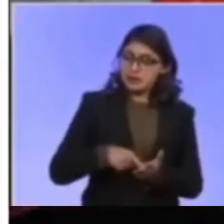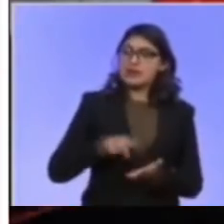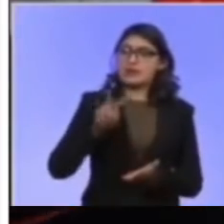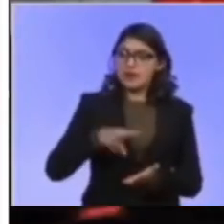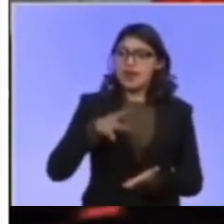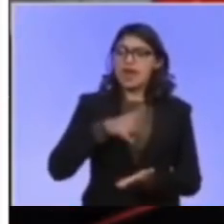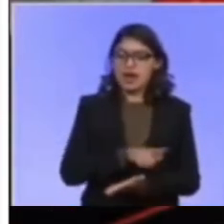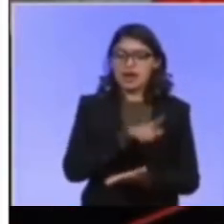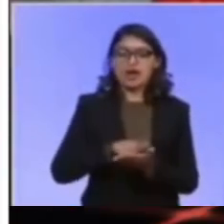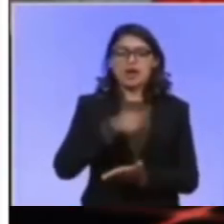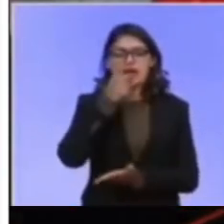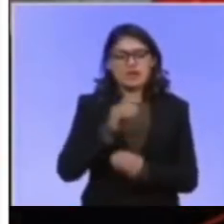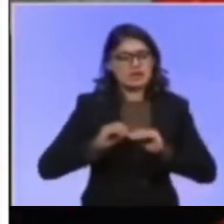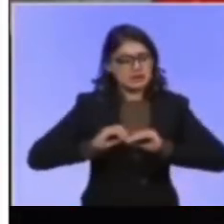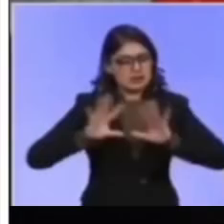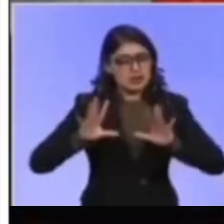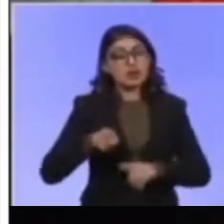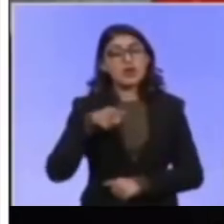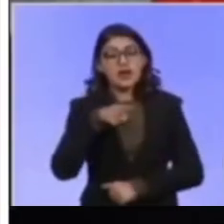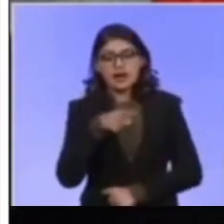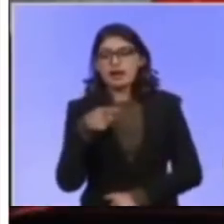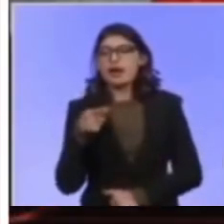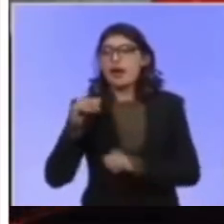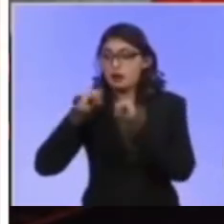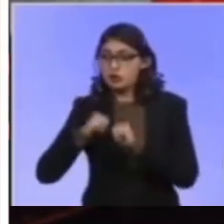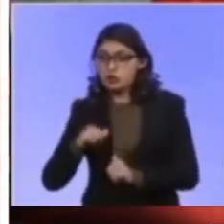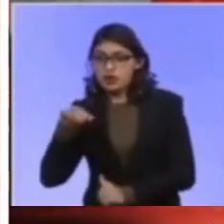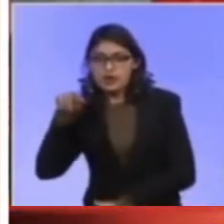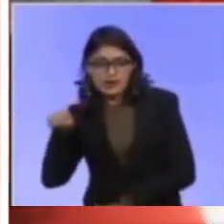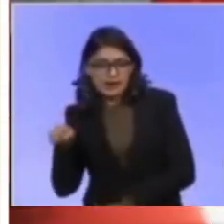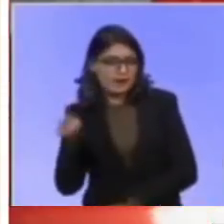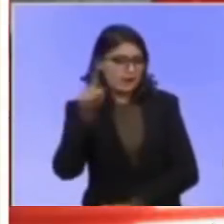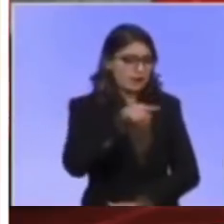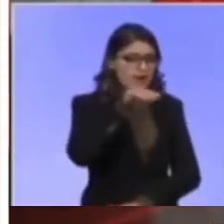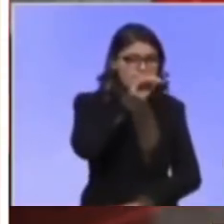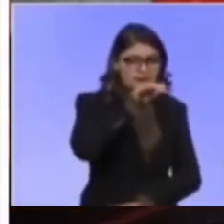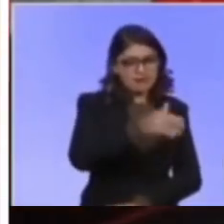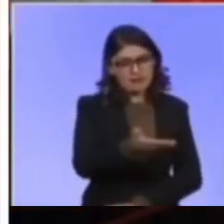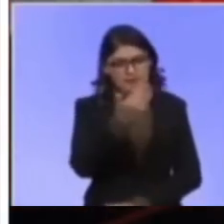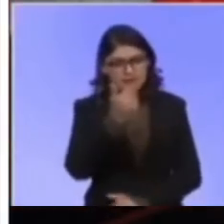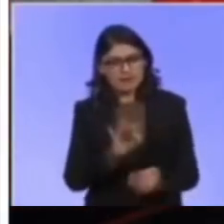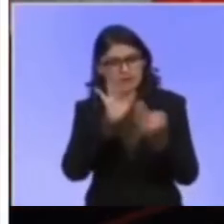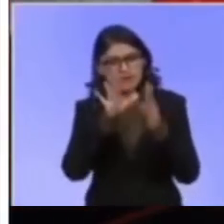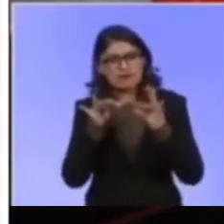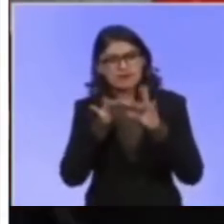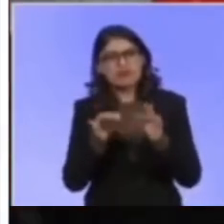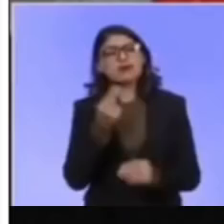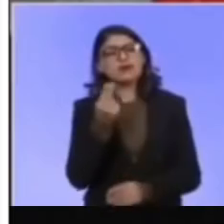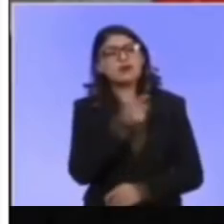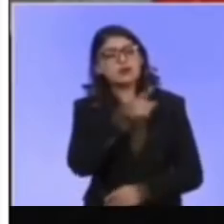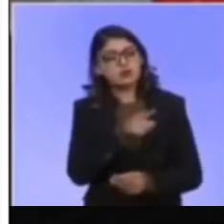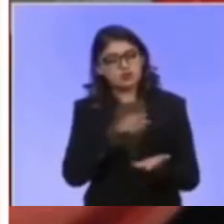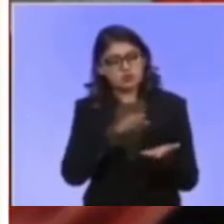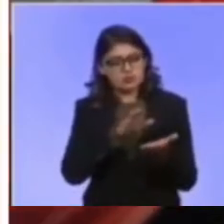lo que dice la ley el ine no tiene ningún derecho de quitar un derecho a un candidato